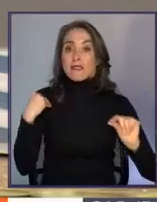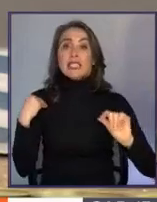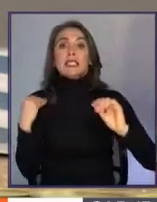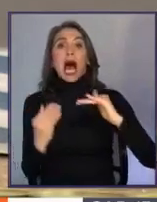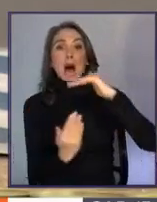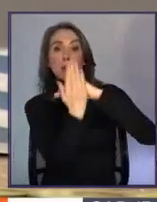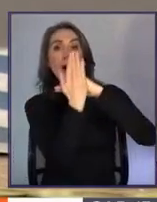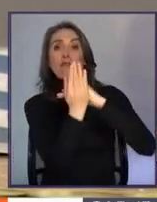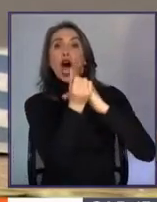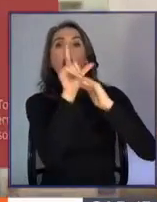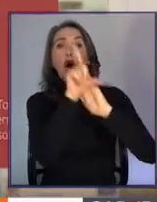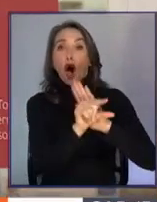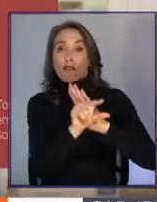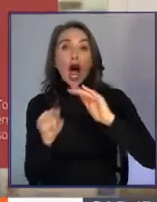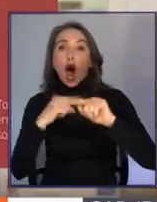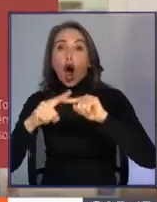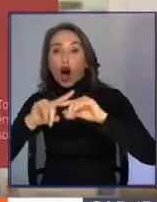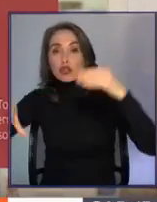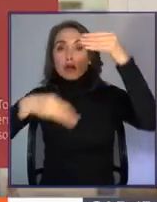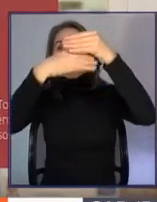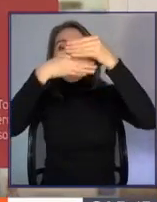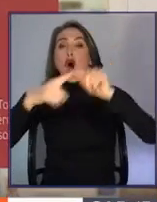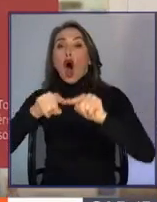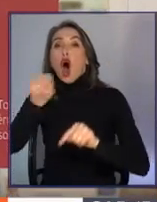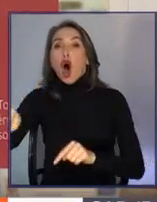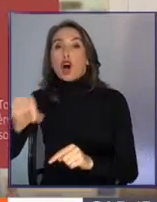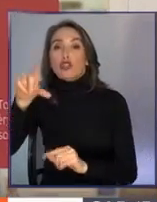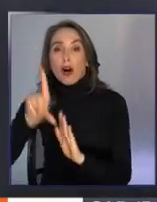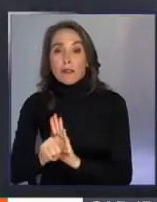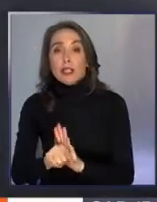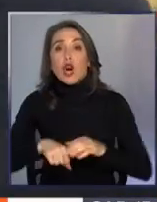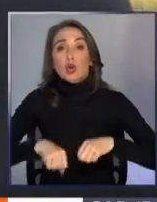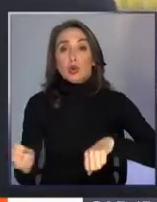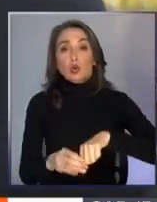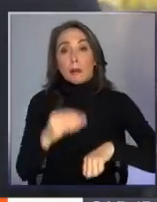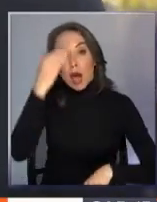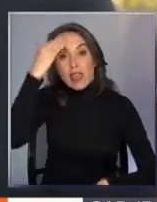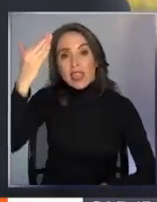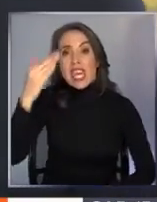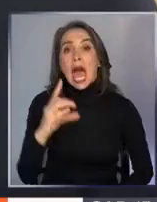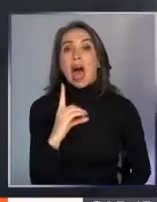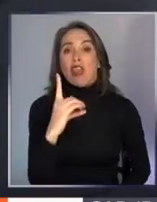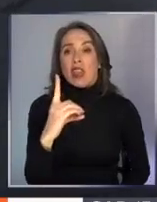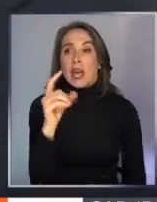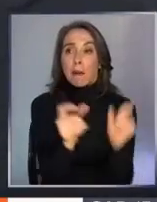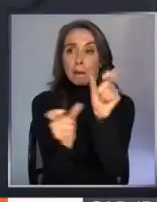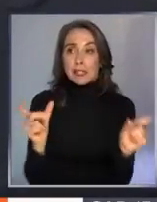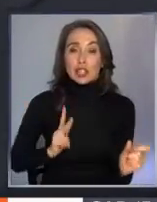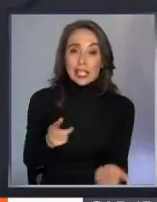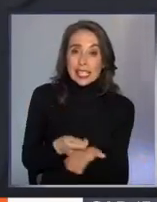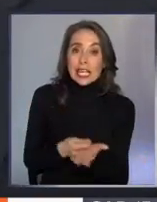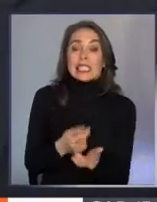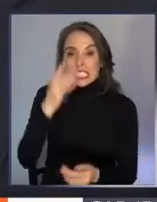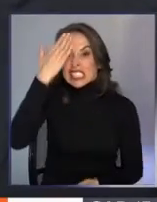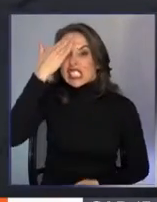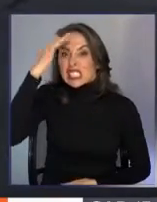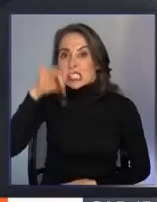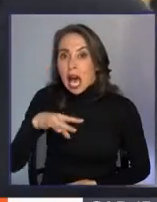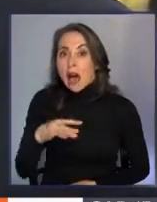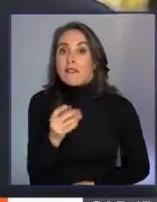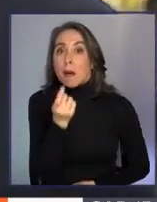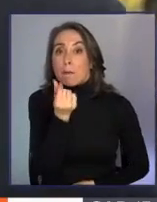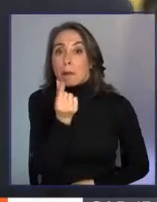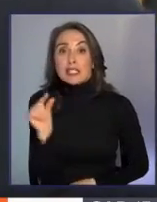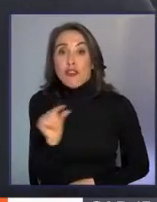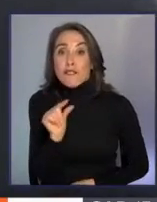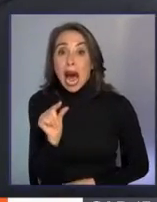para compras más comunes también están los día D en los supermercados. Los clientes hoy día ya reconocen esa mecánica de buenos precios